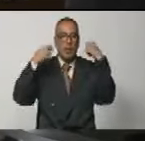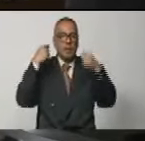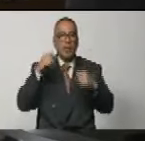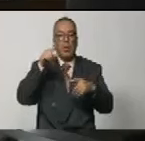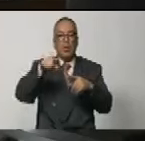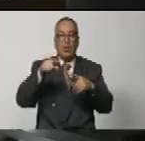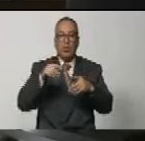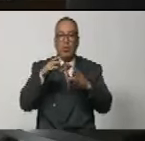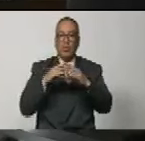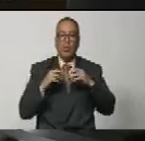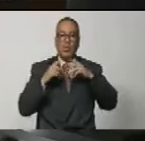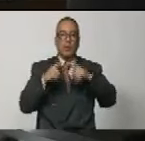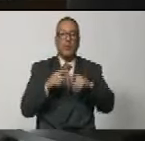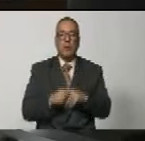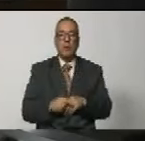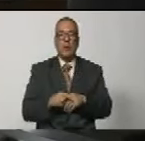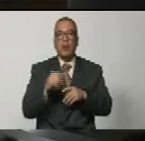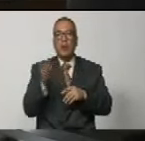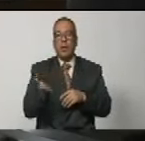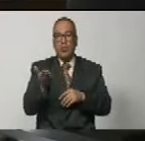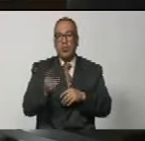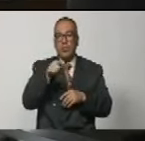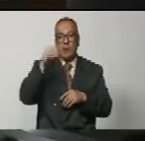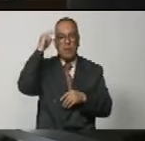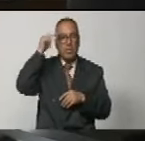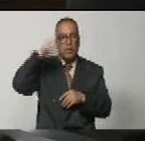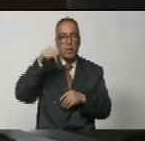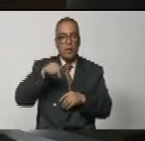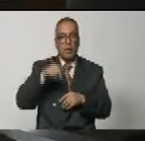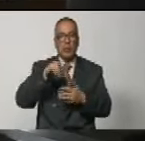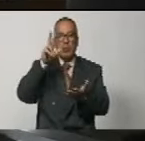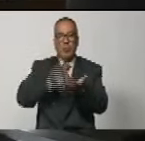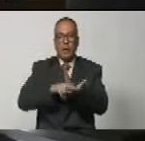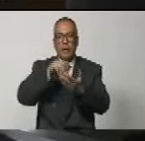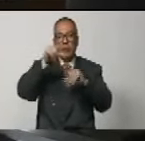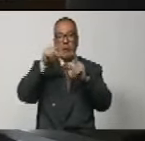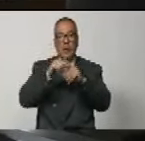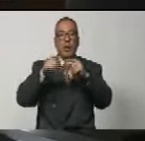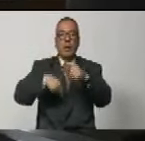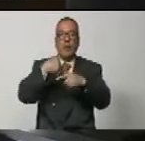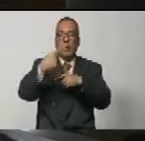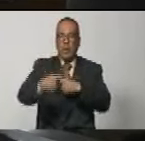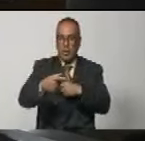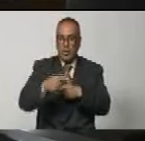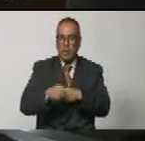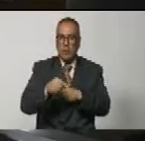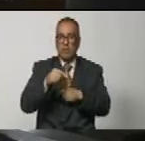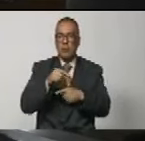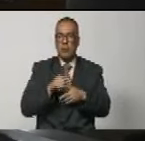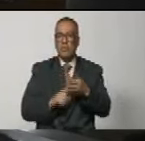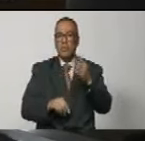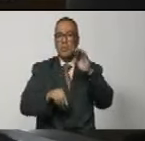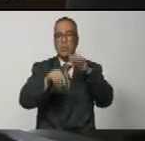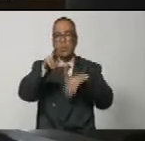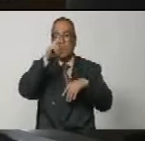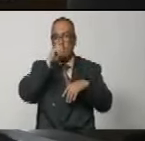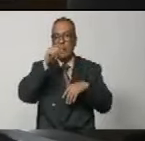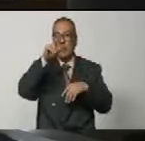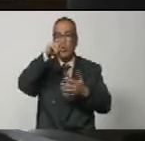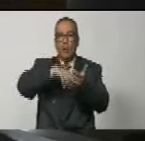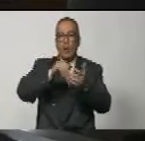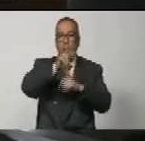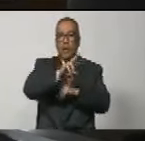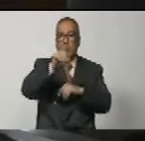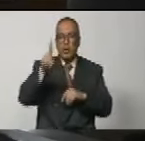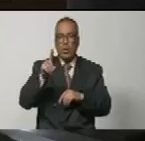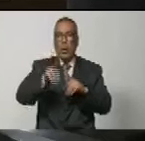en este marco, bien importante que hoy estemos aprobando la ley porque mañana, hace 3 años, en el